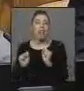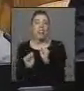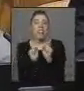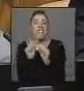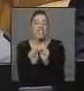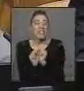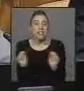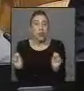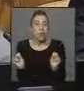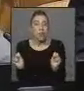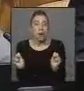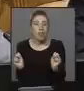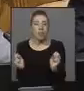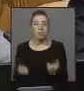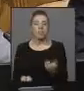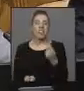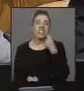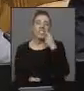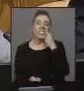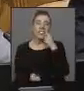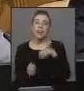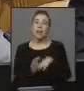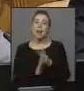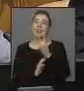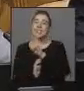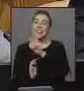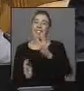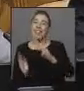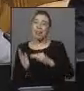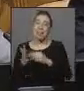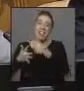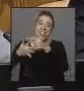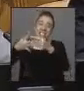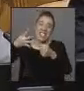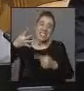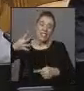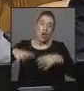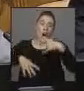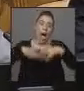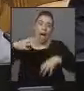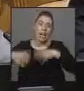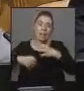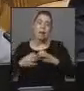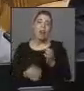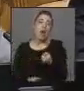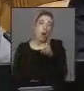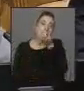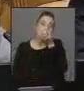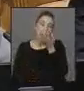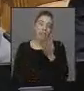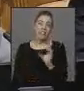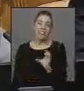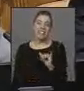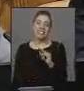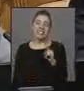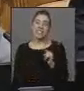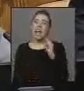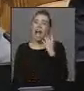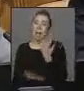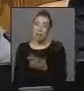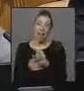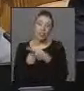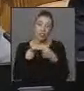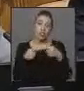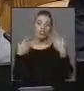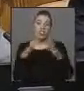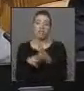defenderse. Y me refiero entonces a esas más de 33.000 especies que hoy día están en CITES. No voy a hablar de las otras tantas miles